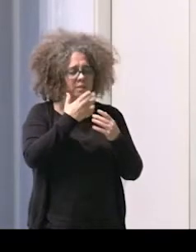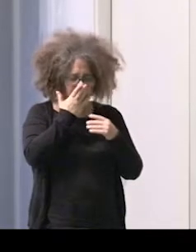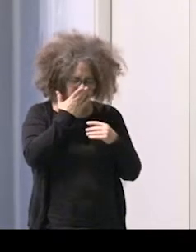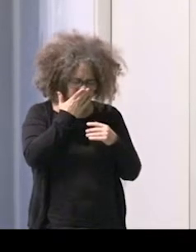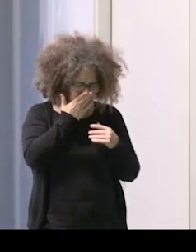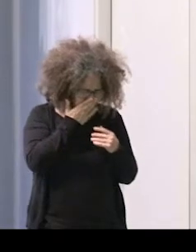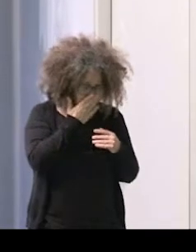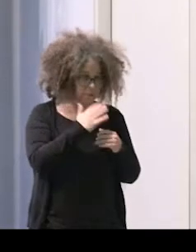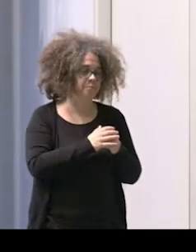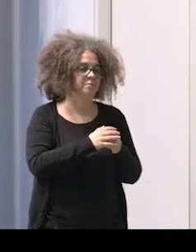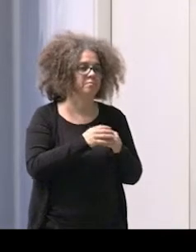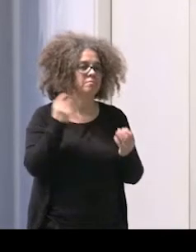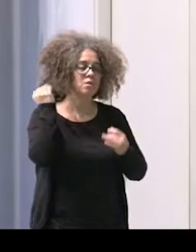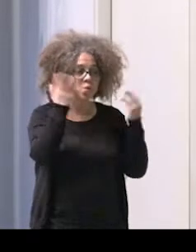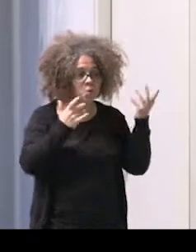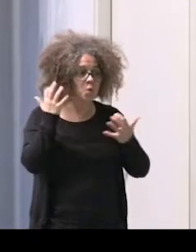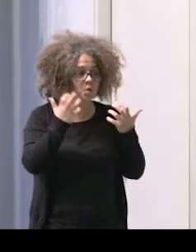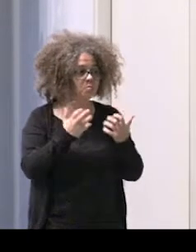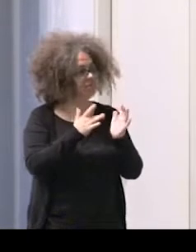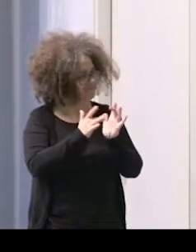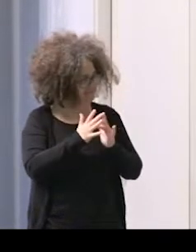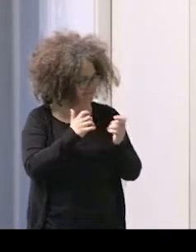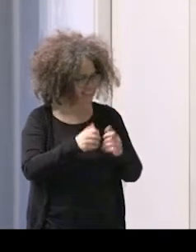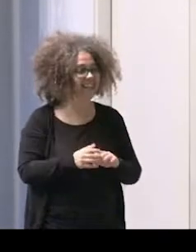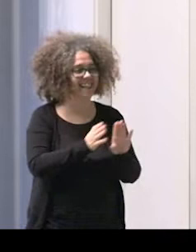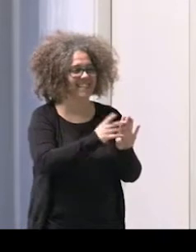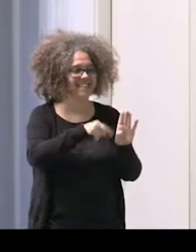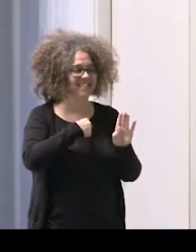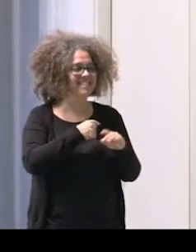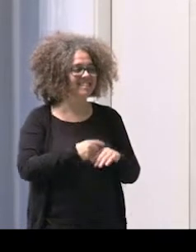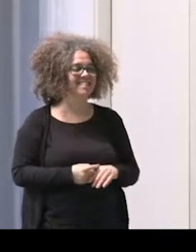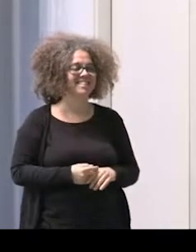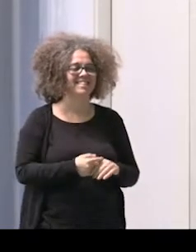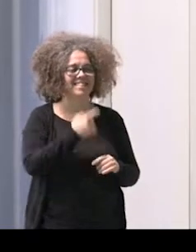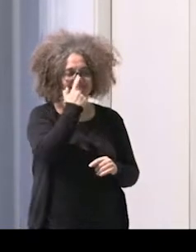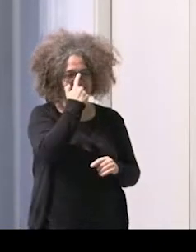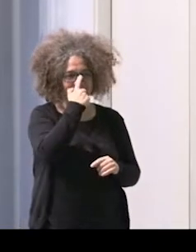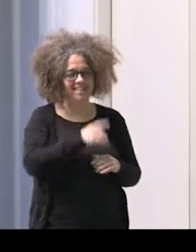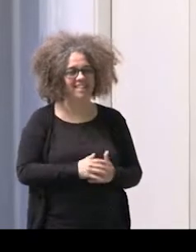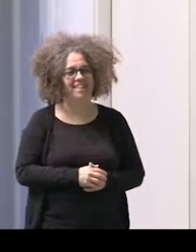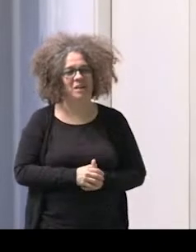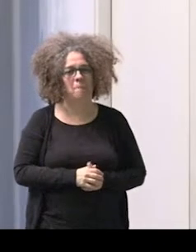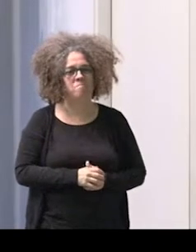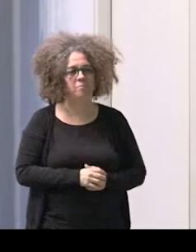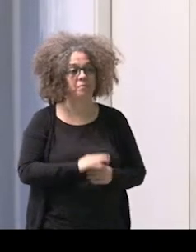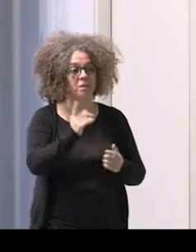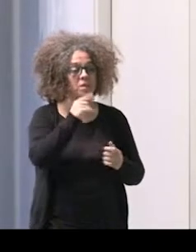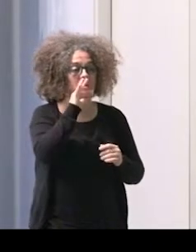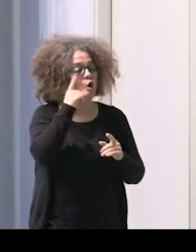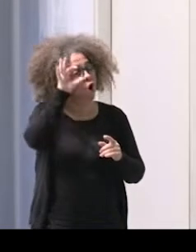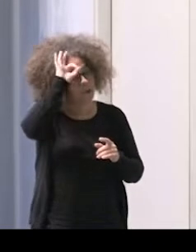reproducir el normal funcionamiento del cerebro. Si nuestro cerebro normoyente es tan robusto al ruido comparado con el de un implante, o con la persona que utiliza un